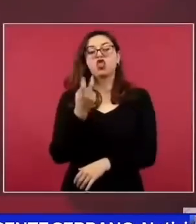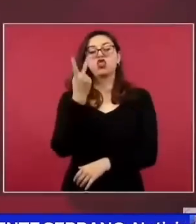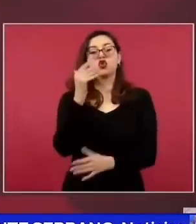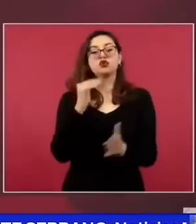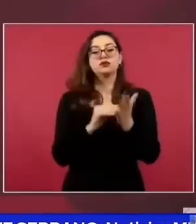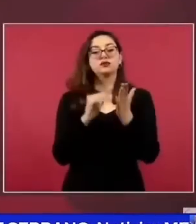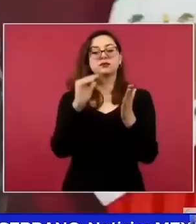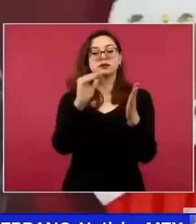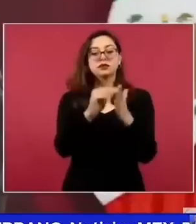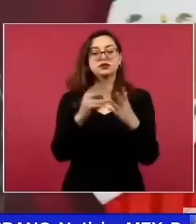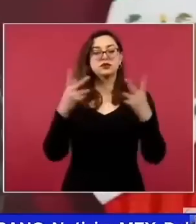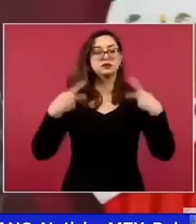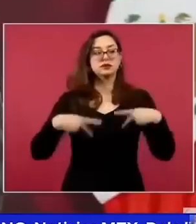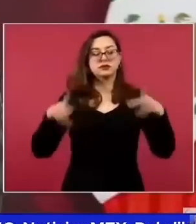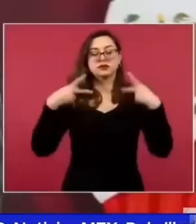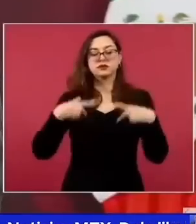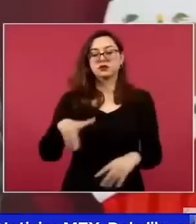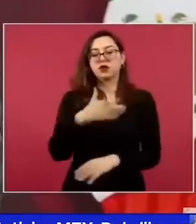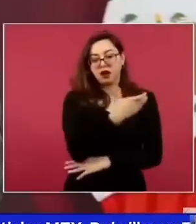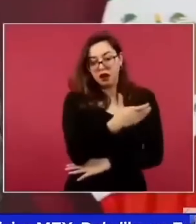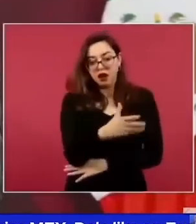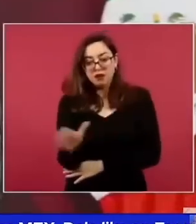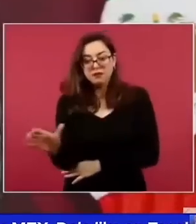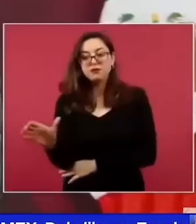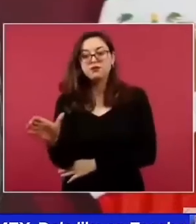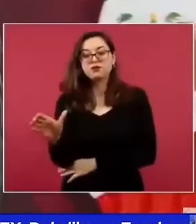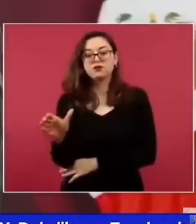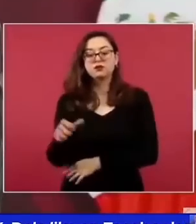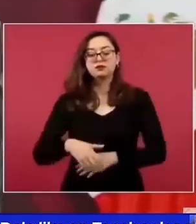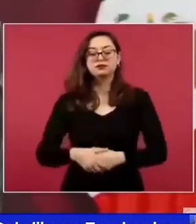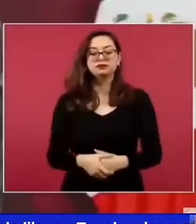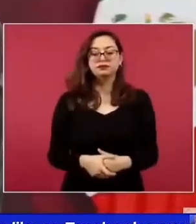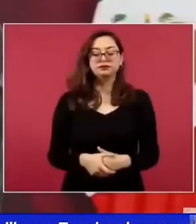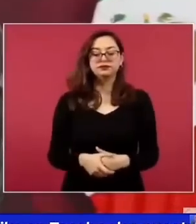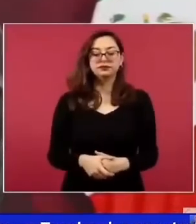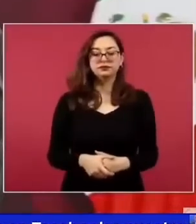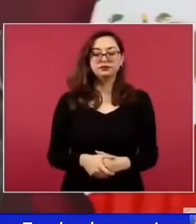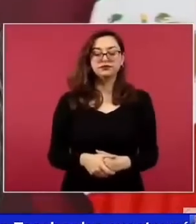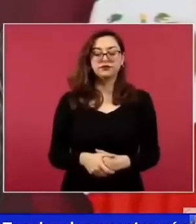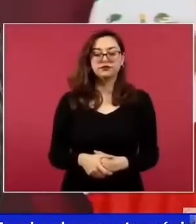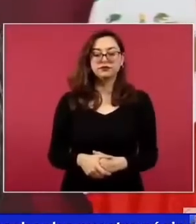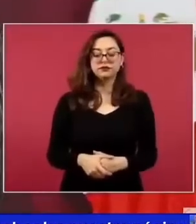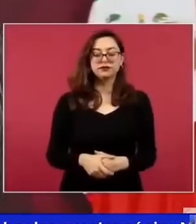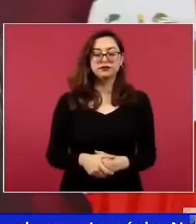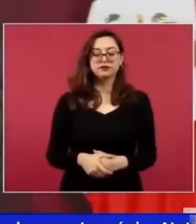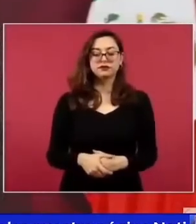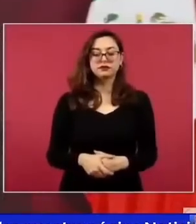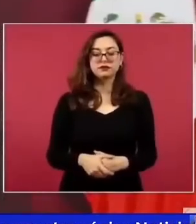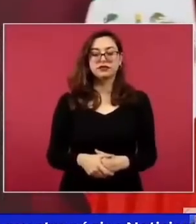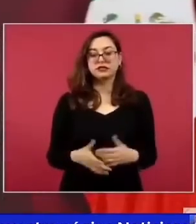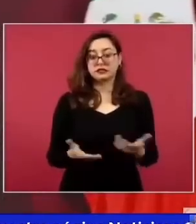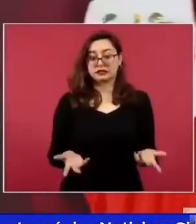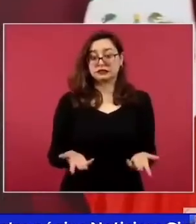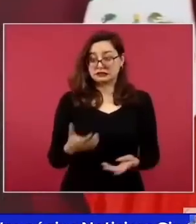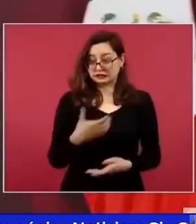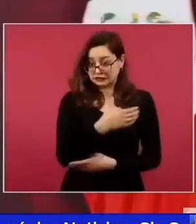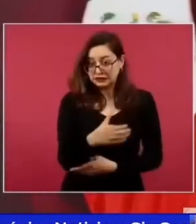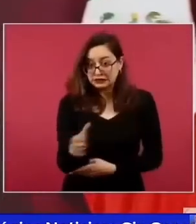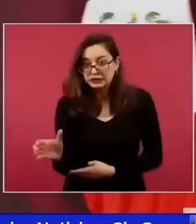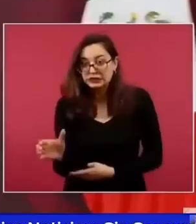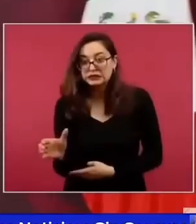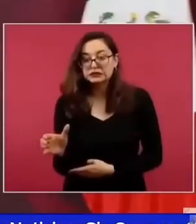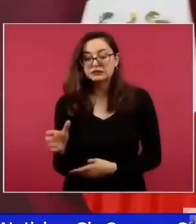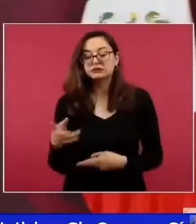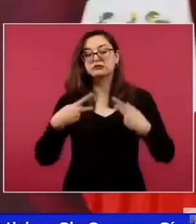presidente, el voto de la ministra Loreta, el voto de la ministra Margarita, refiriéndose a Margarita Ríos Farjat, que también fue propuesta por nosotros,